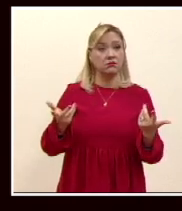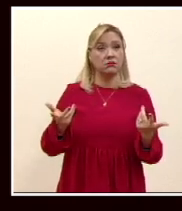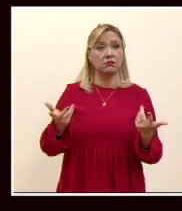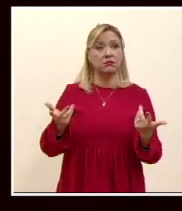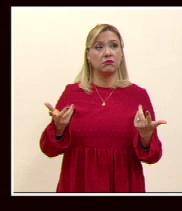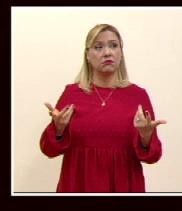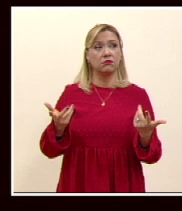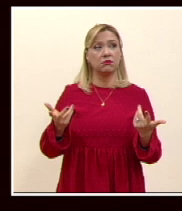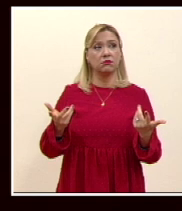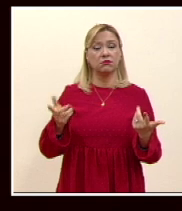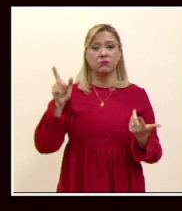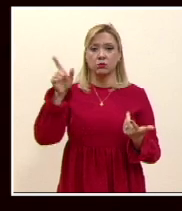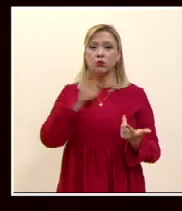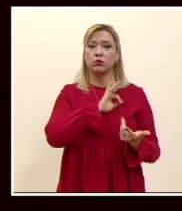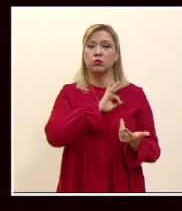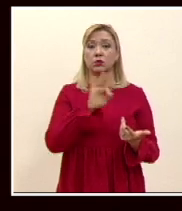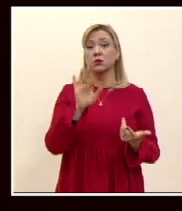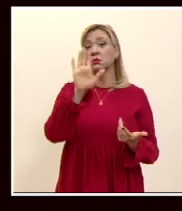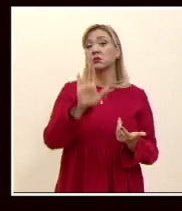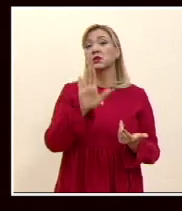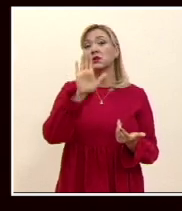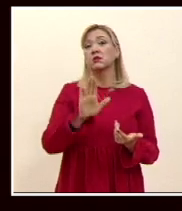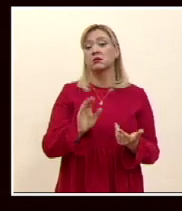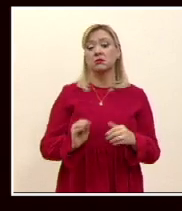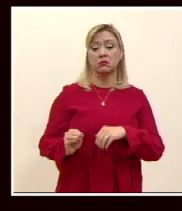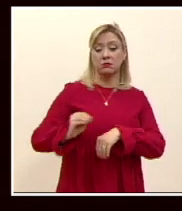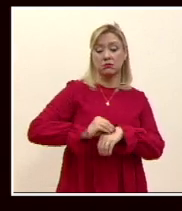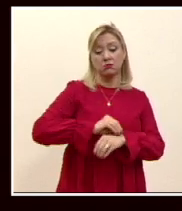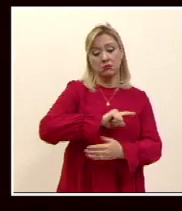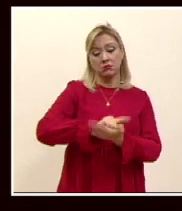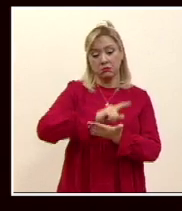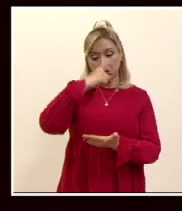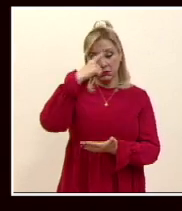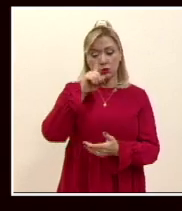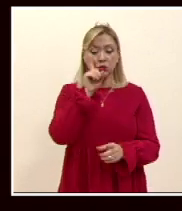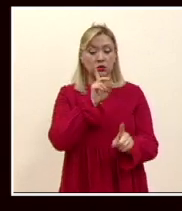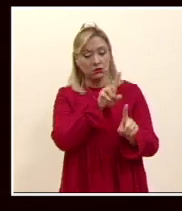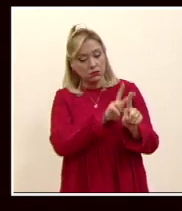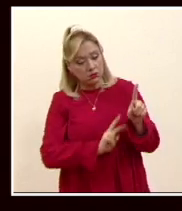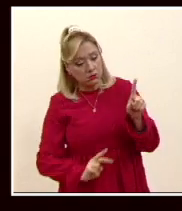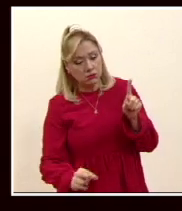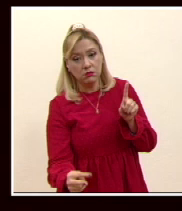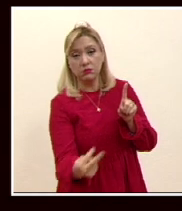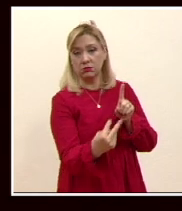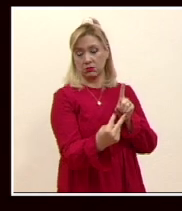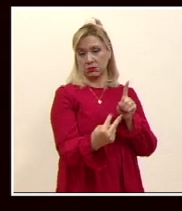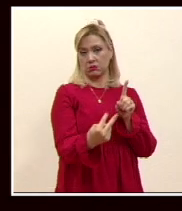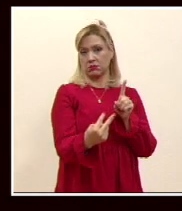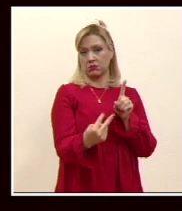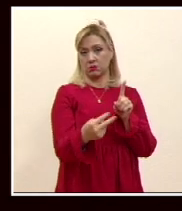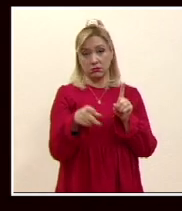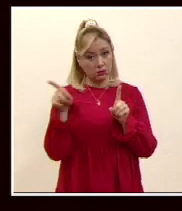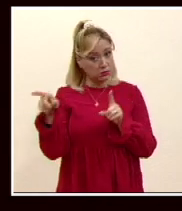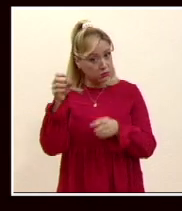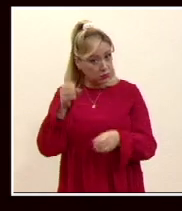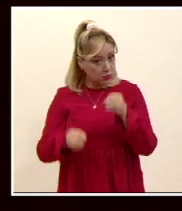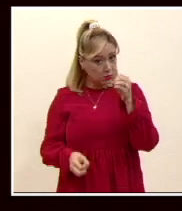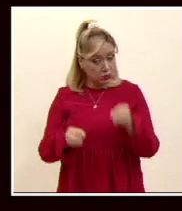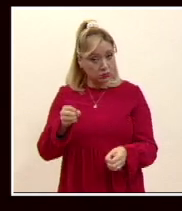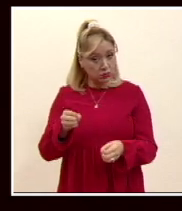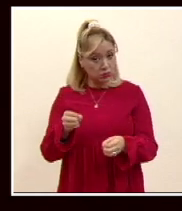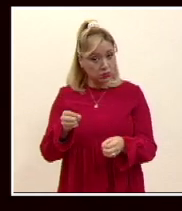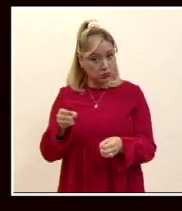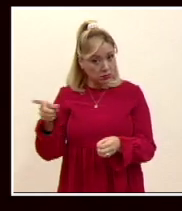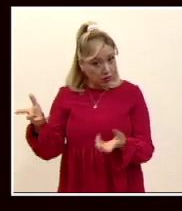aparentemente podría estar legislando con visión de perspectiva de género, pero no solamente le corresponde a la Corte, nos corresponde a todas